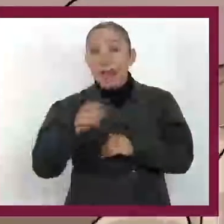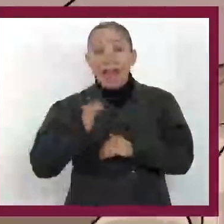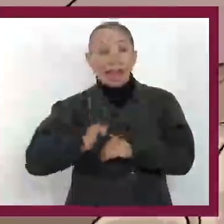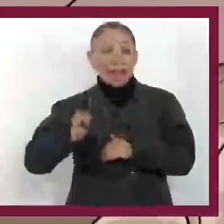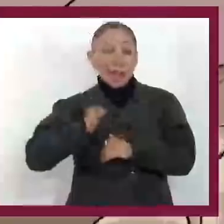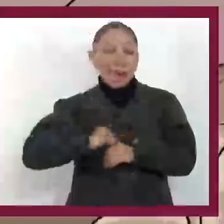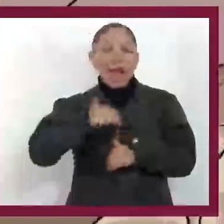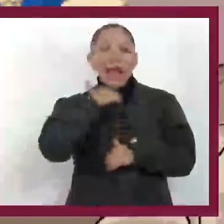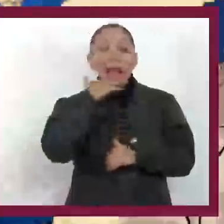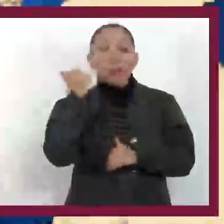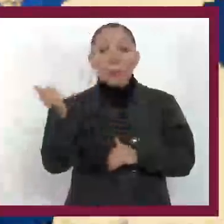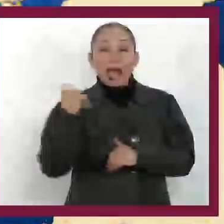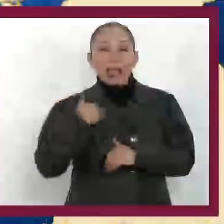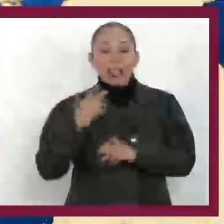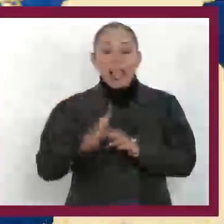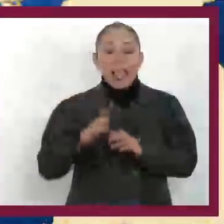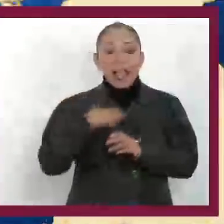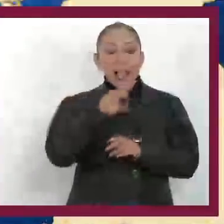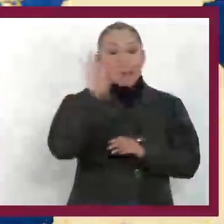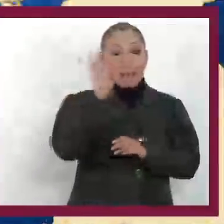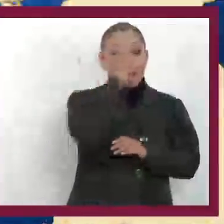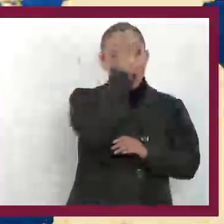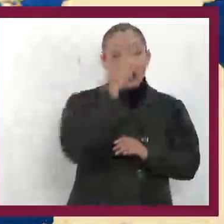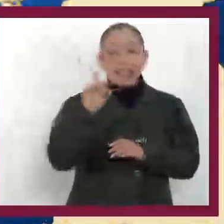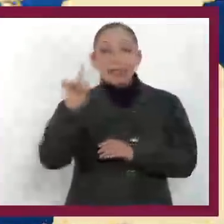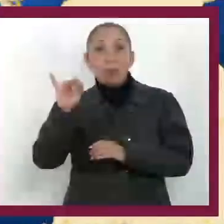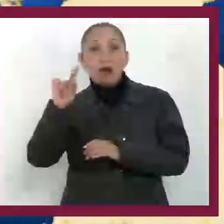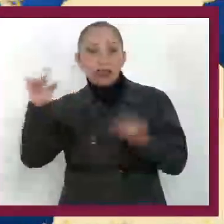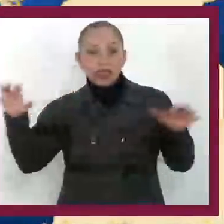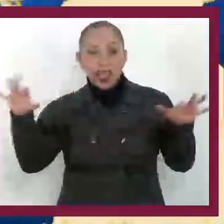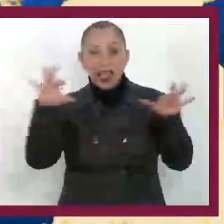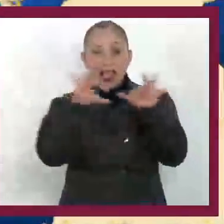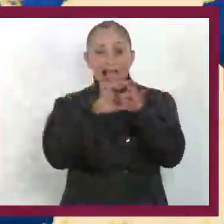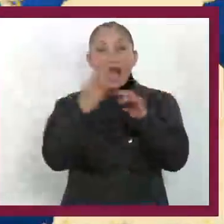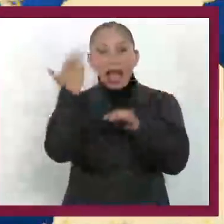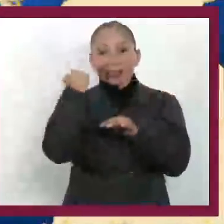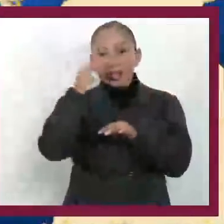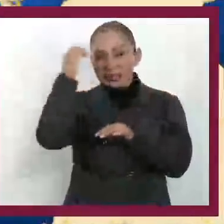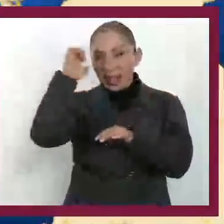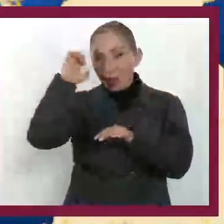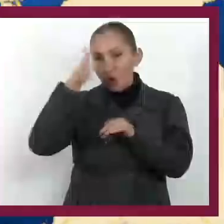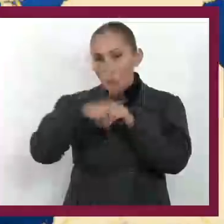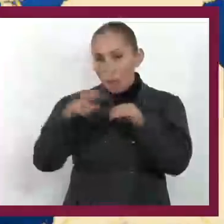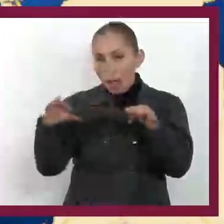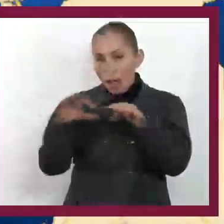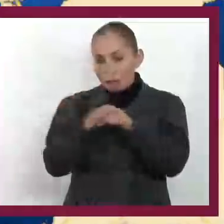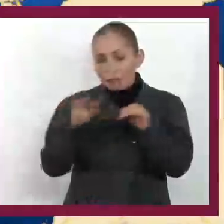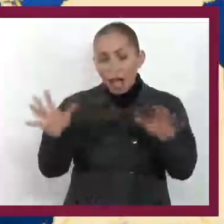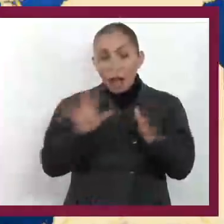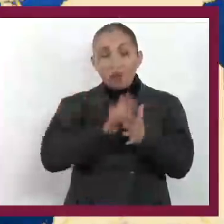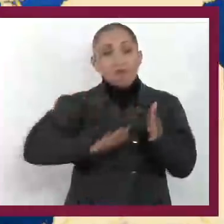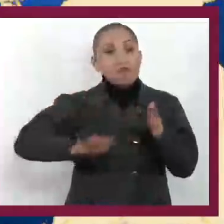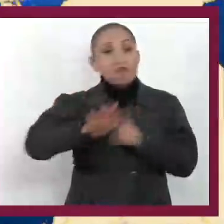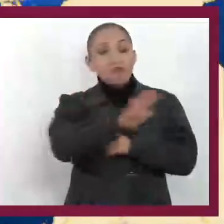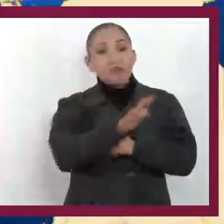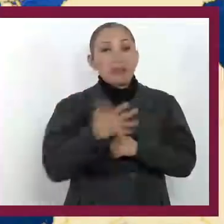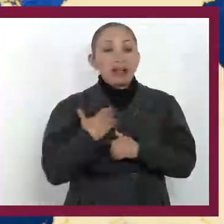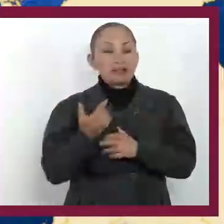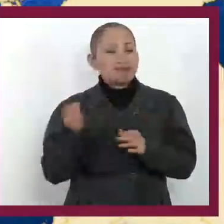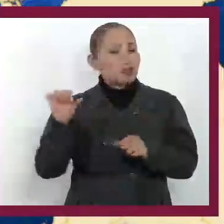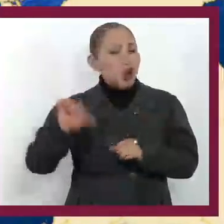Democrática Alemana se unió a la República Federal, que ya pertenecía a la Comunidad Europea, De esta forma,